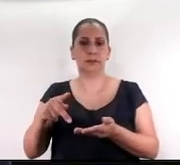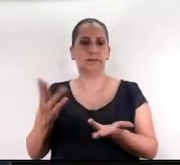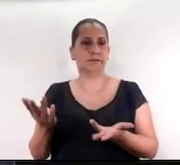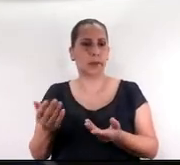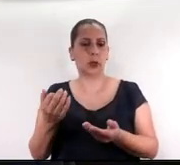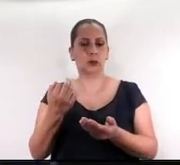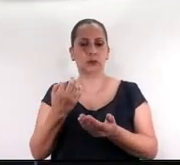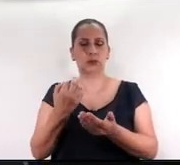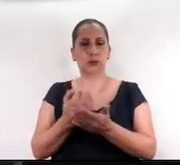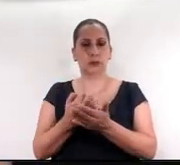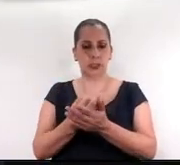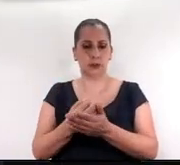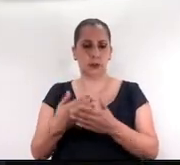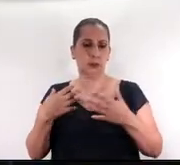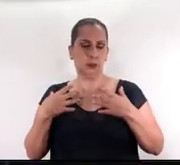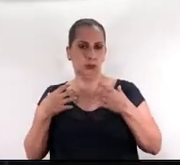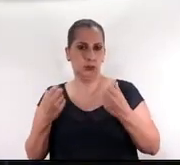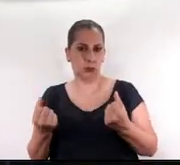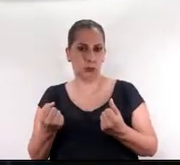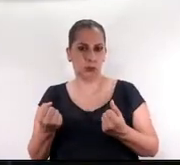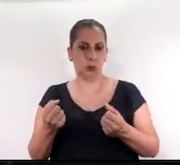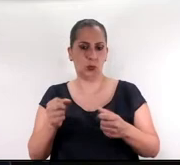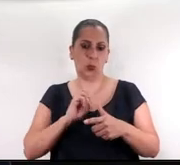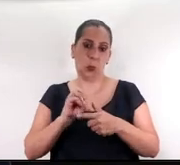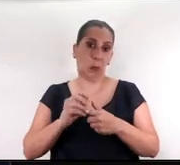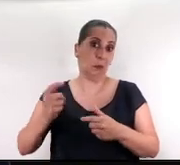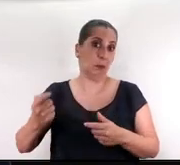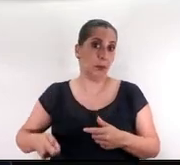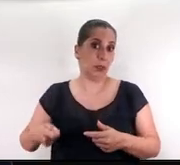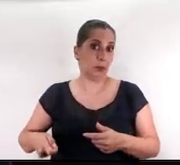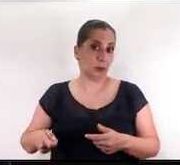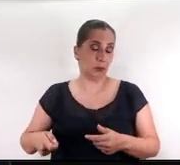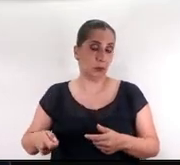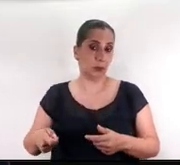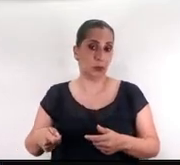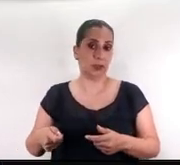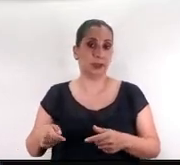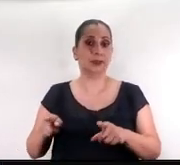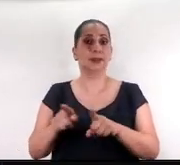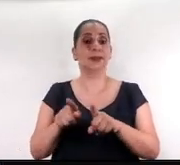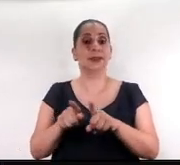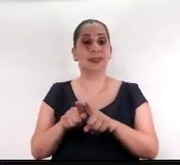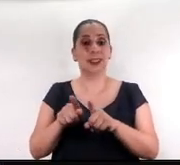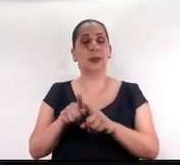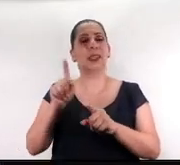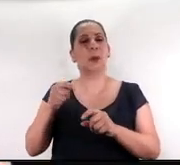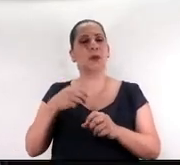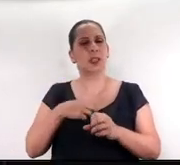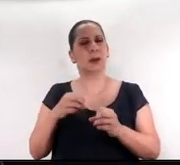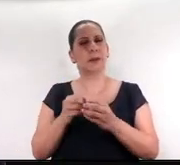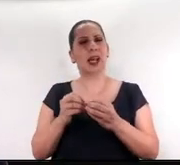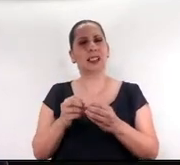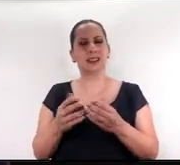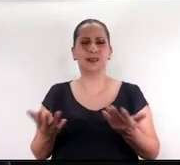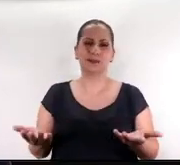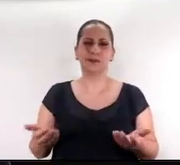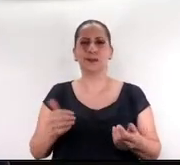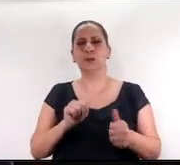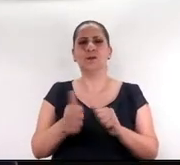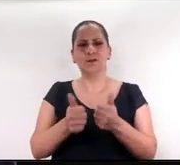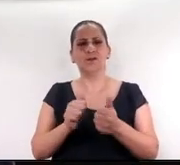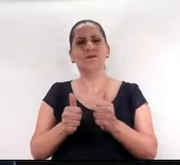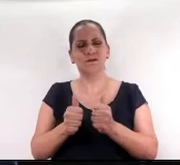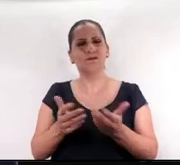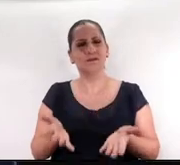con el financiamiento de la salud y de las pensiones, para que podamos ser más competitivos. Eso querría decir